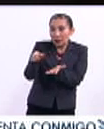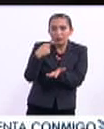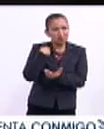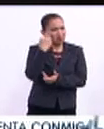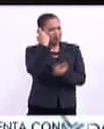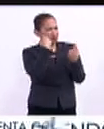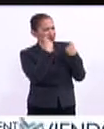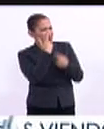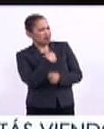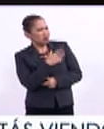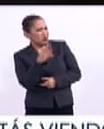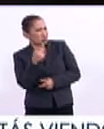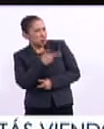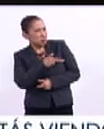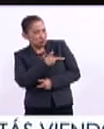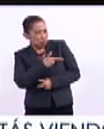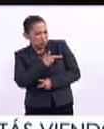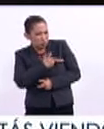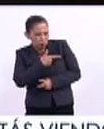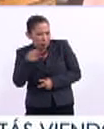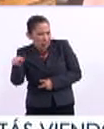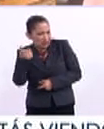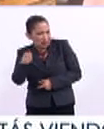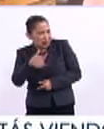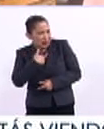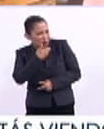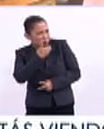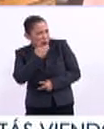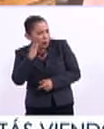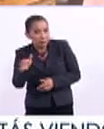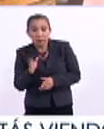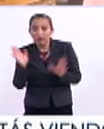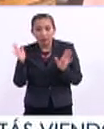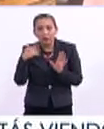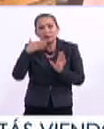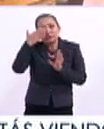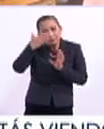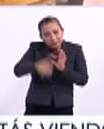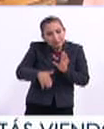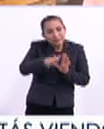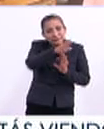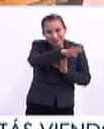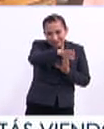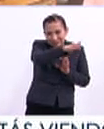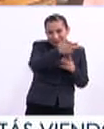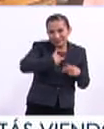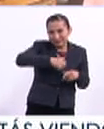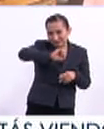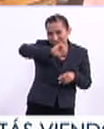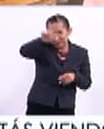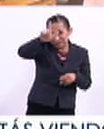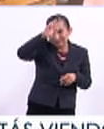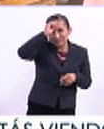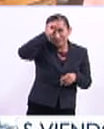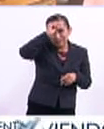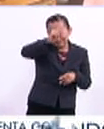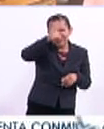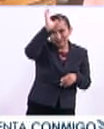muy conservadores en su forma de hacer las cosas. Eso está bien, o sea, está bien que desde el lado de los expertos o desde la academia